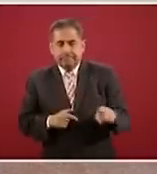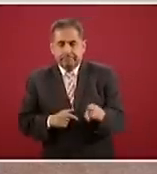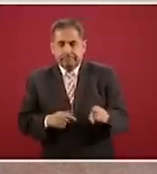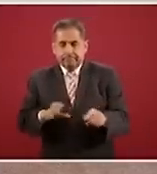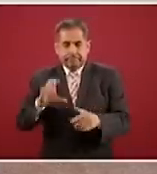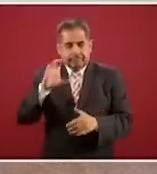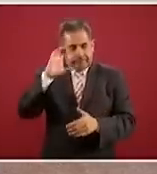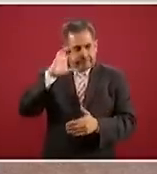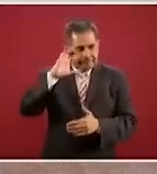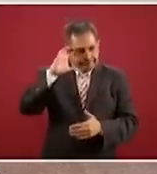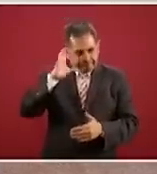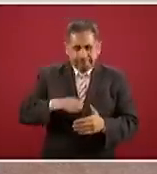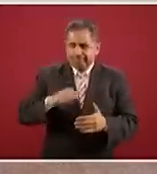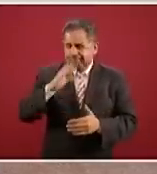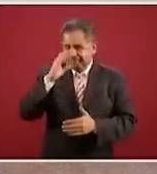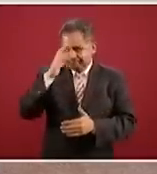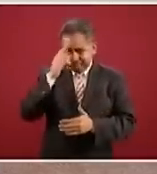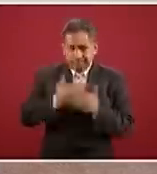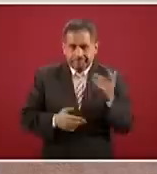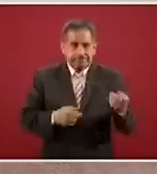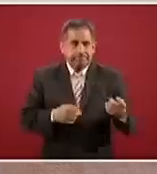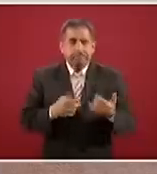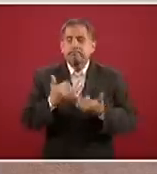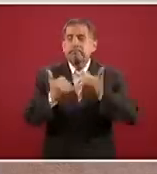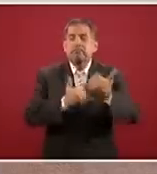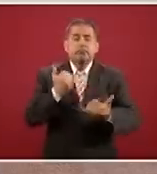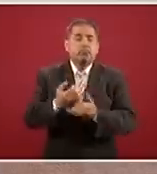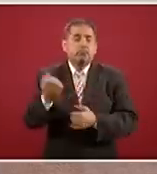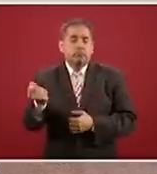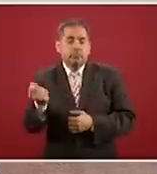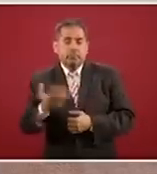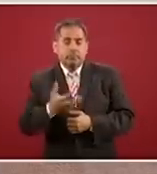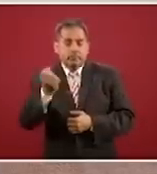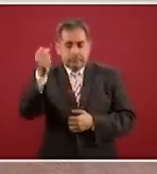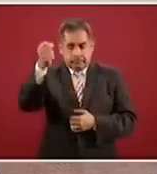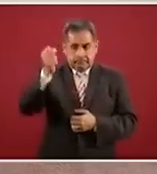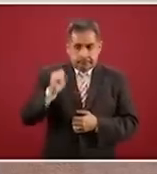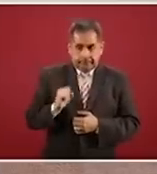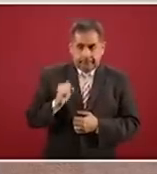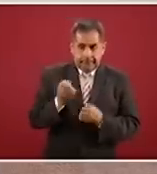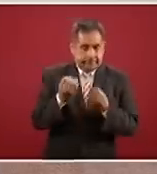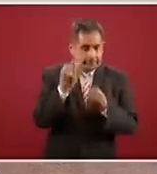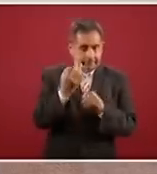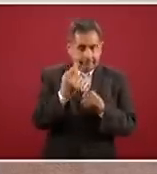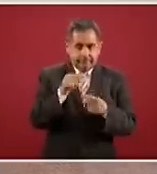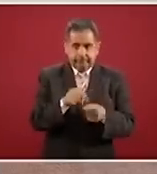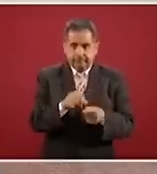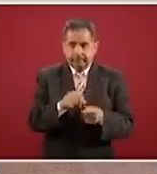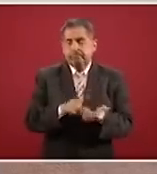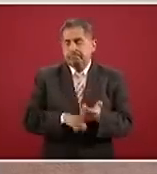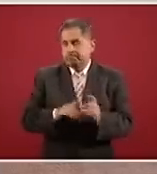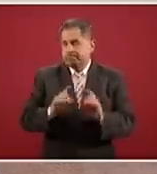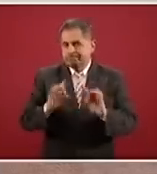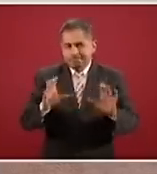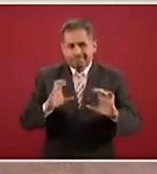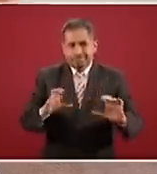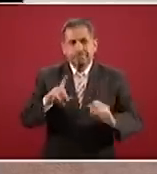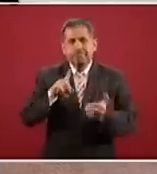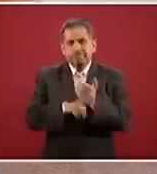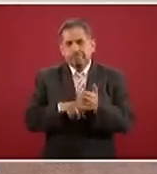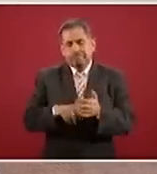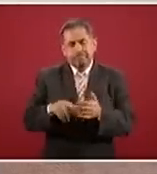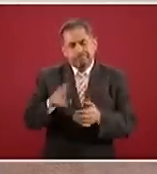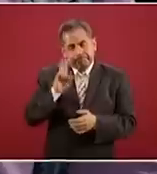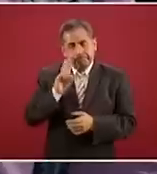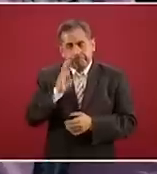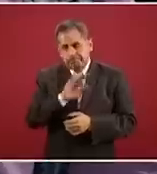criminalidad. Los casinos es un tema sensible, particularmente por la posibilidad, ya